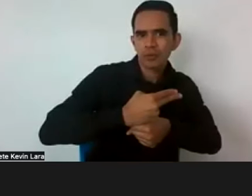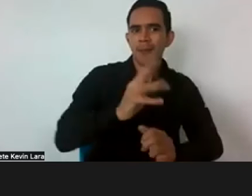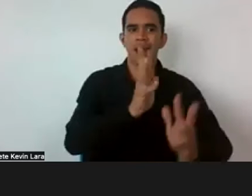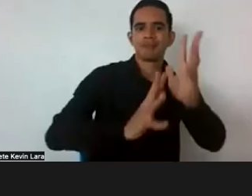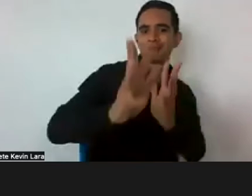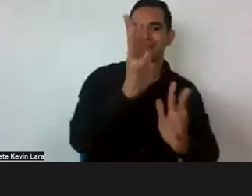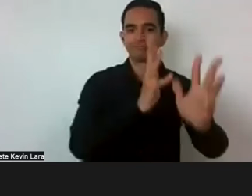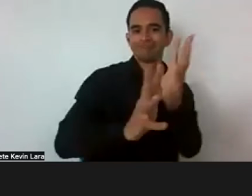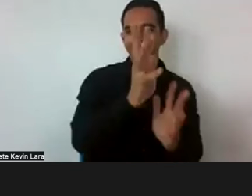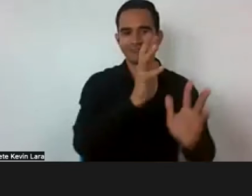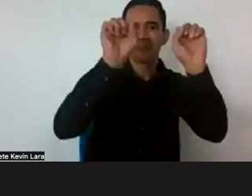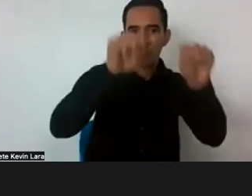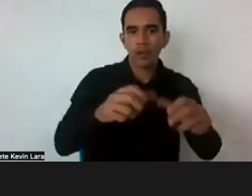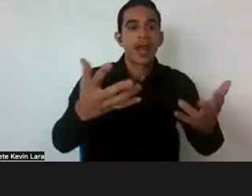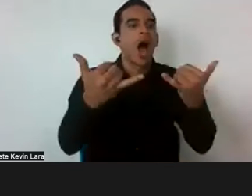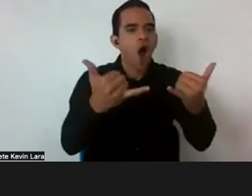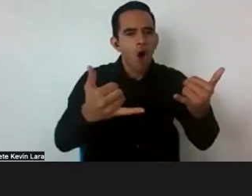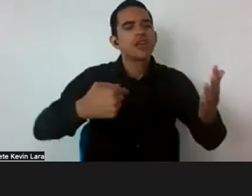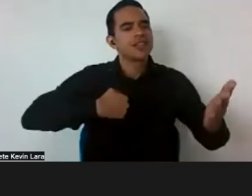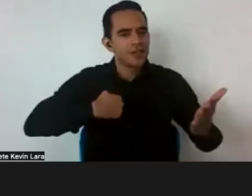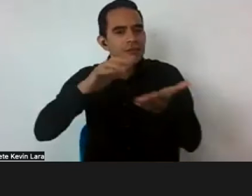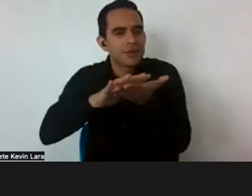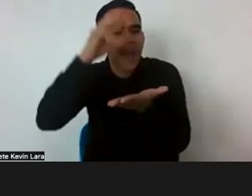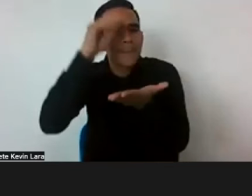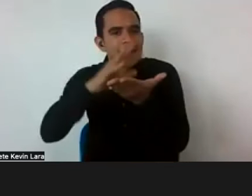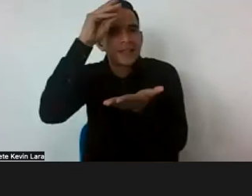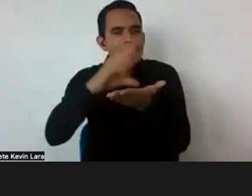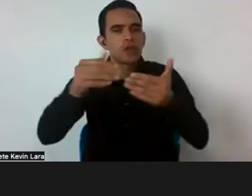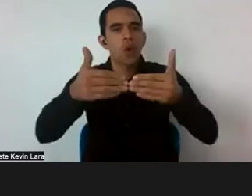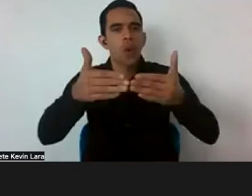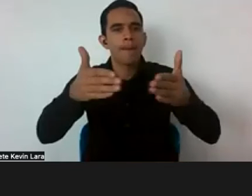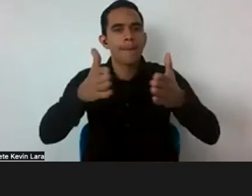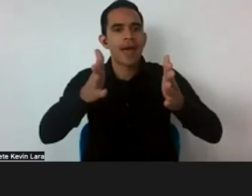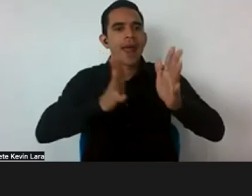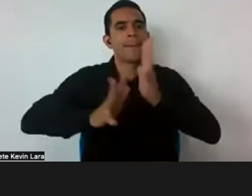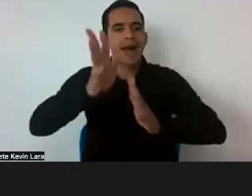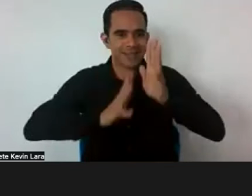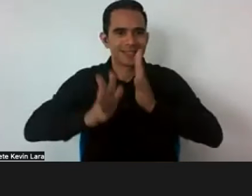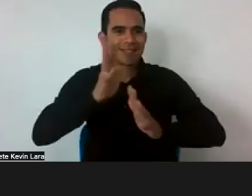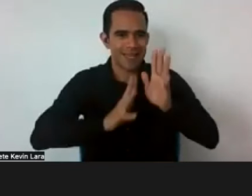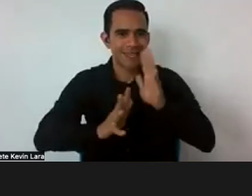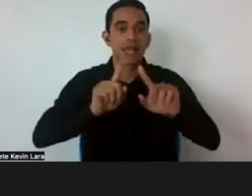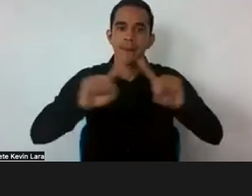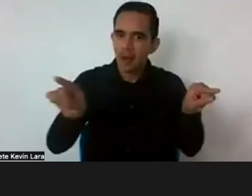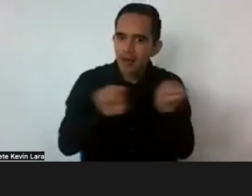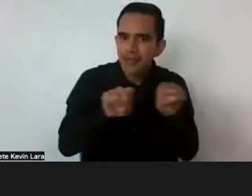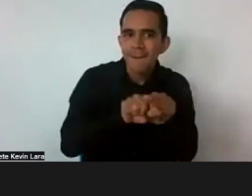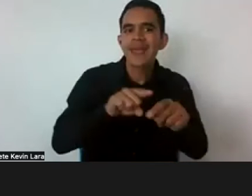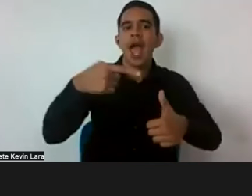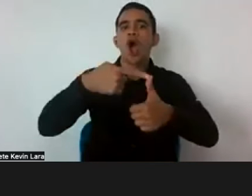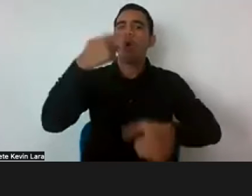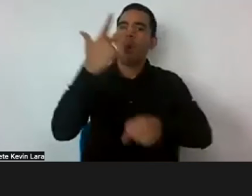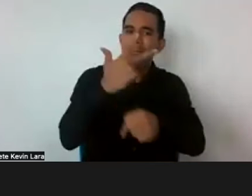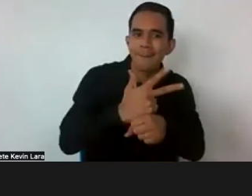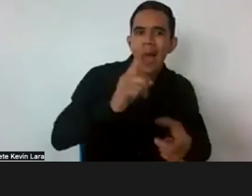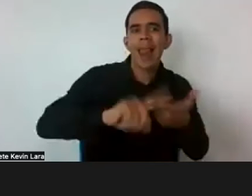acostumbrándome. Por ahora solo estoy conociendo las de Panamá, pero también tengo mucho para aprender, las señas de Guatemala, las señas de